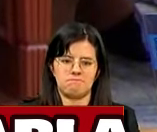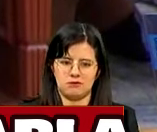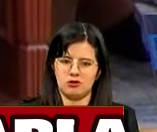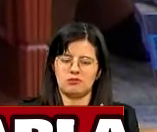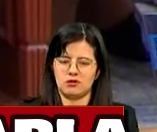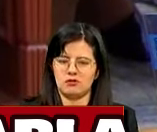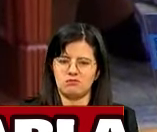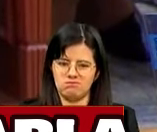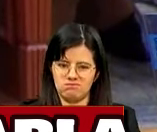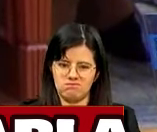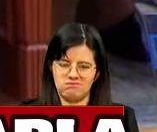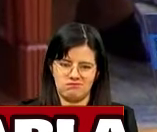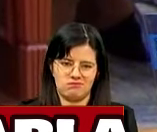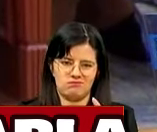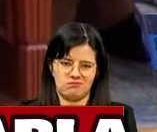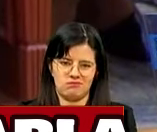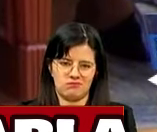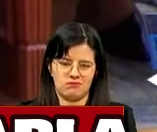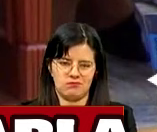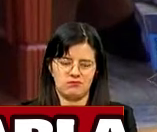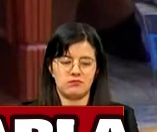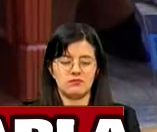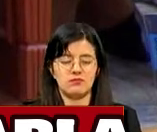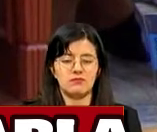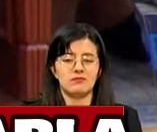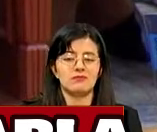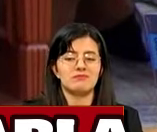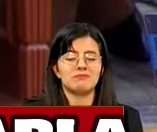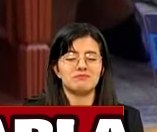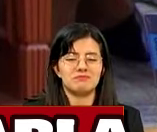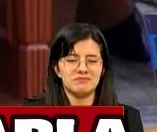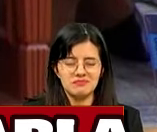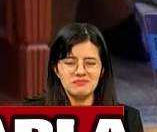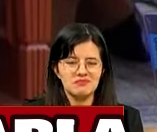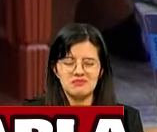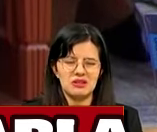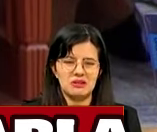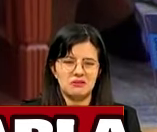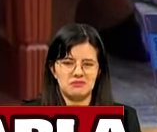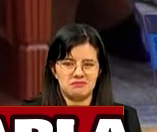procedimientos oficiosos. Dos, hubo una negativa constante a